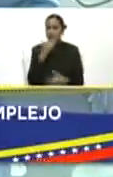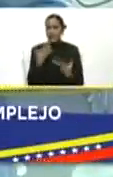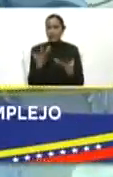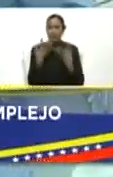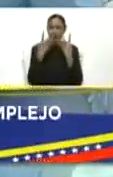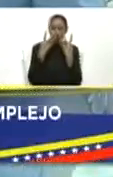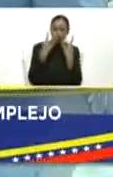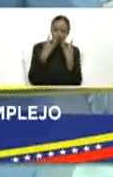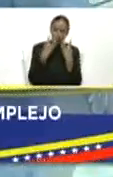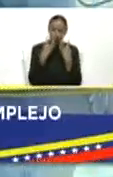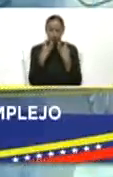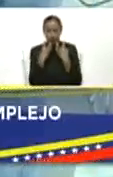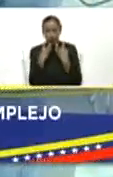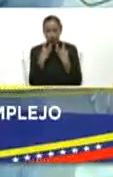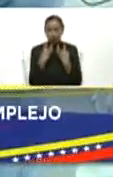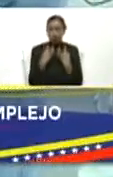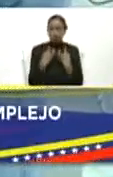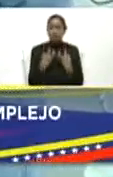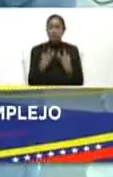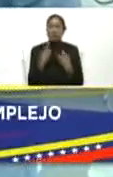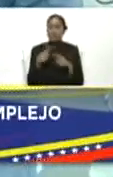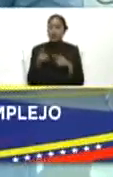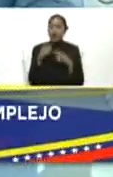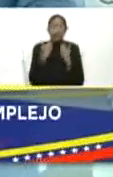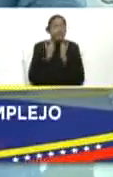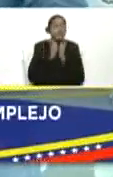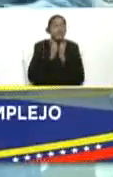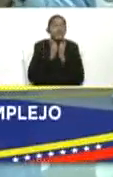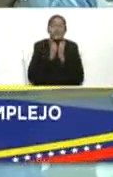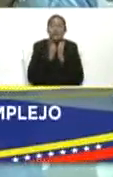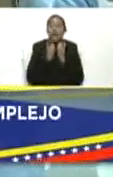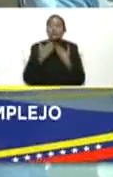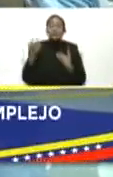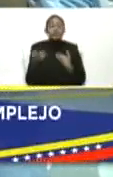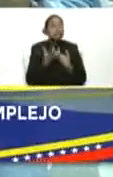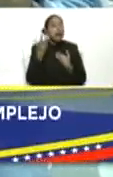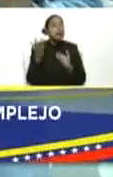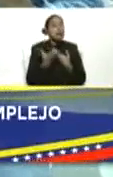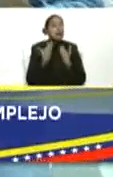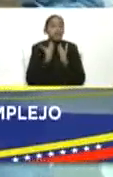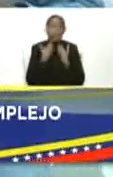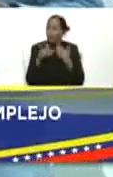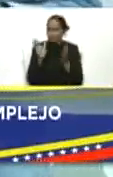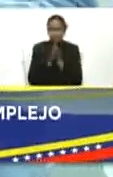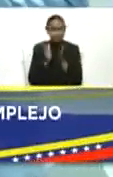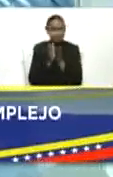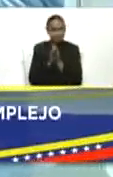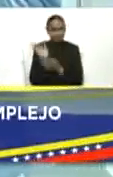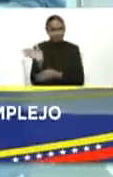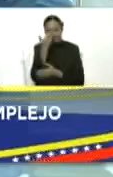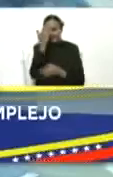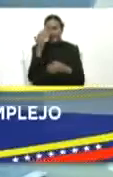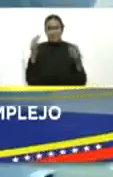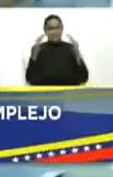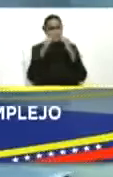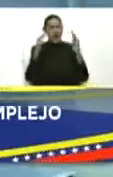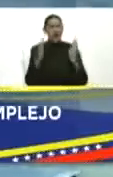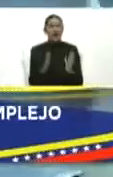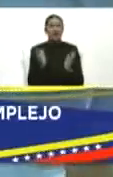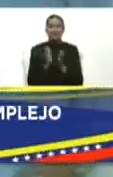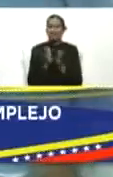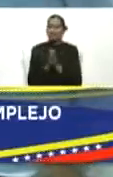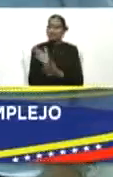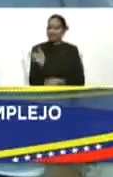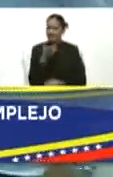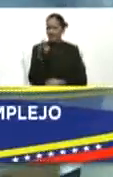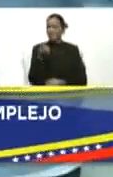no desmoralizarlo, pero verdad, tenía fiebre, Silita, lo mandé para la casa, entonces se había tomado un dipirona, le dije, ¿qué te puede hacer un dipirona?